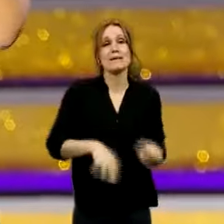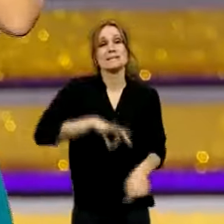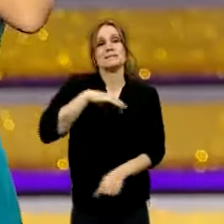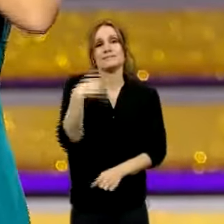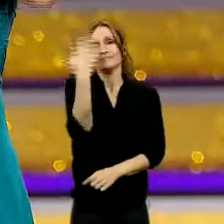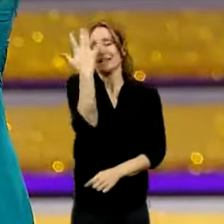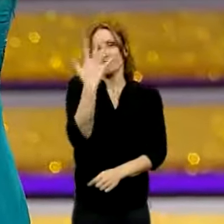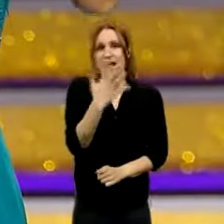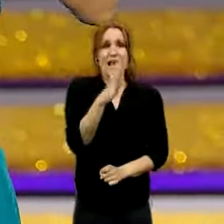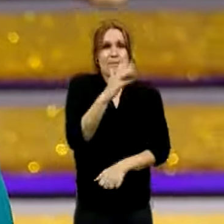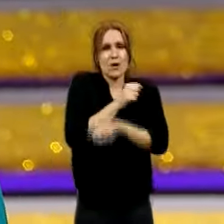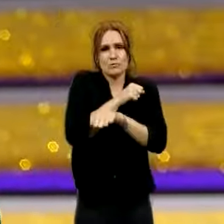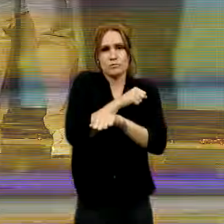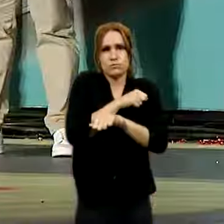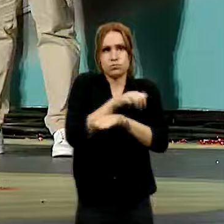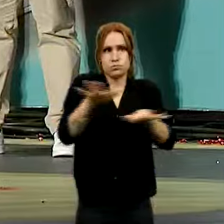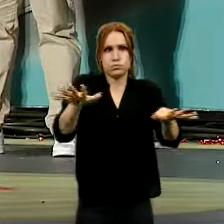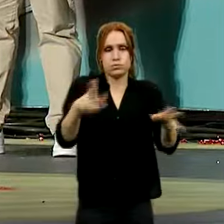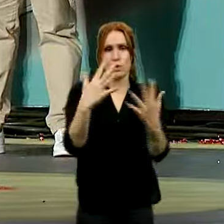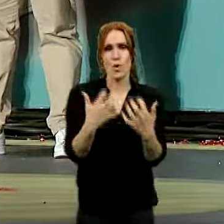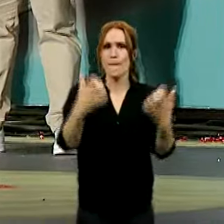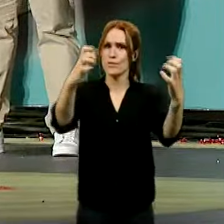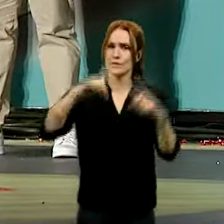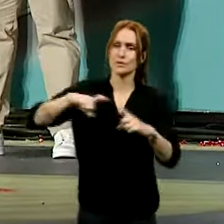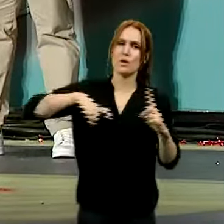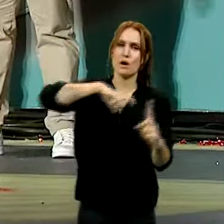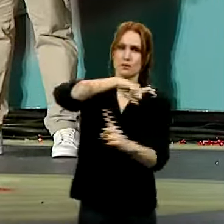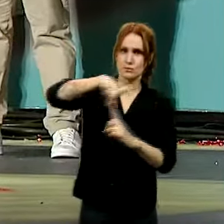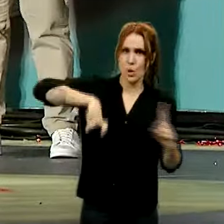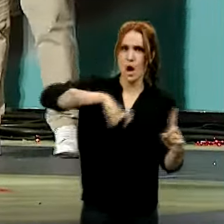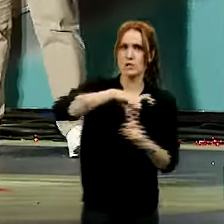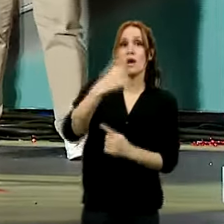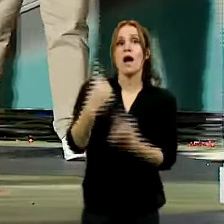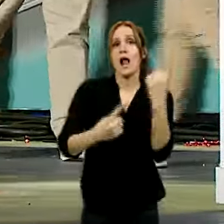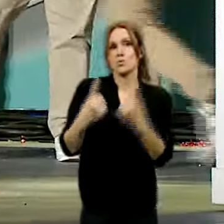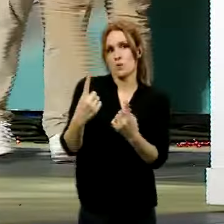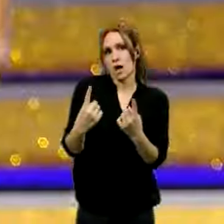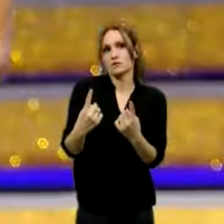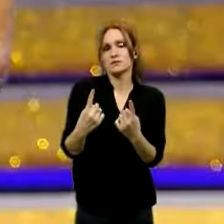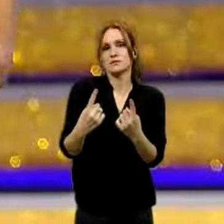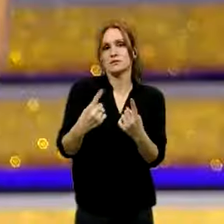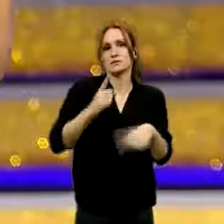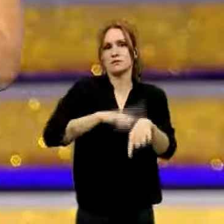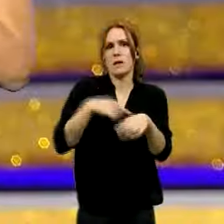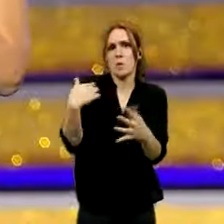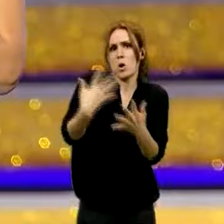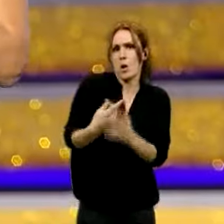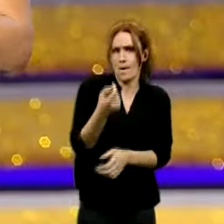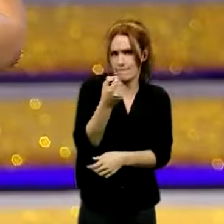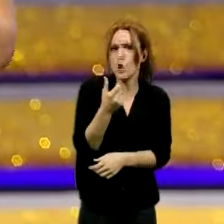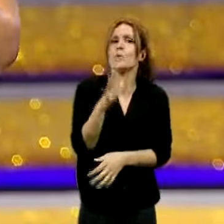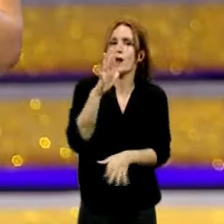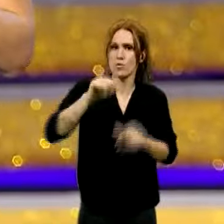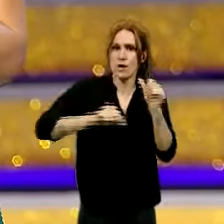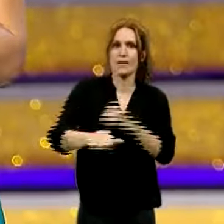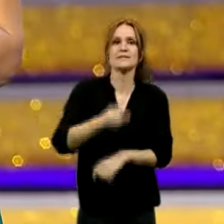capaz de transmitir a este público año tras año y algunas menos tiempo, pero que lo harán a partir de ahora seguro. Vamos a recordarla